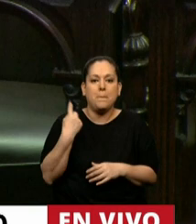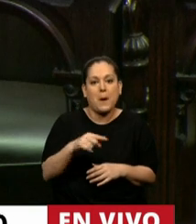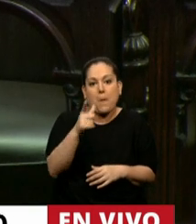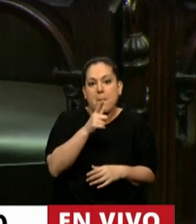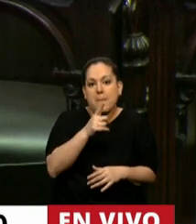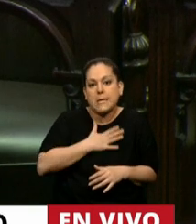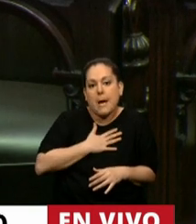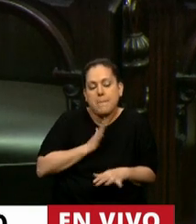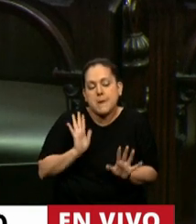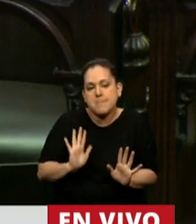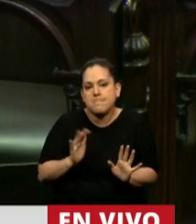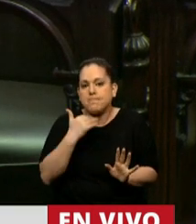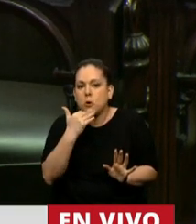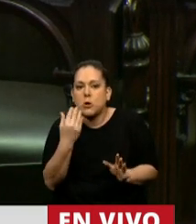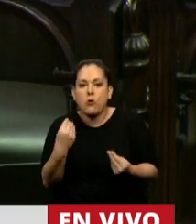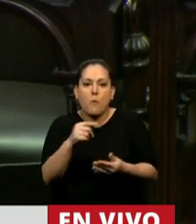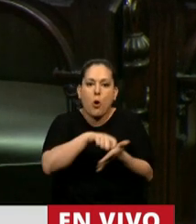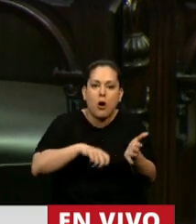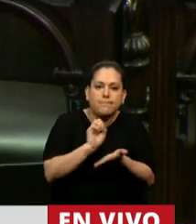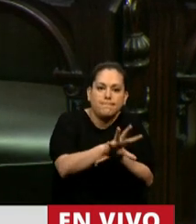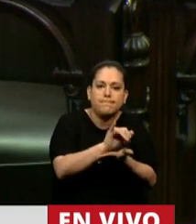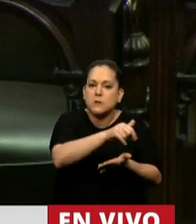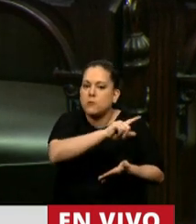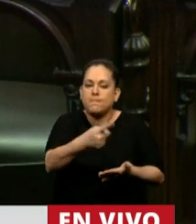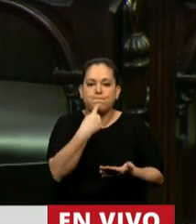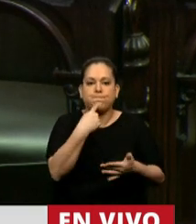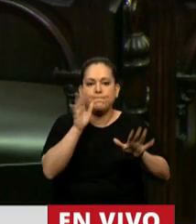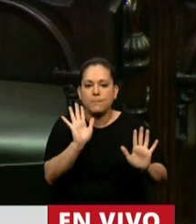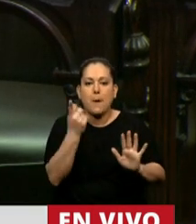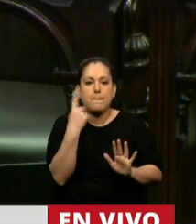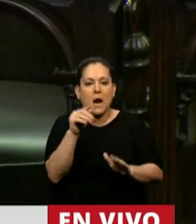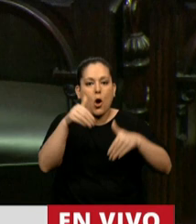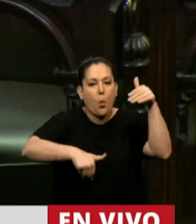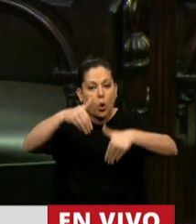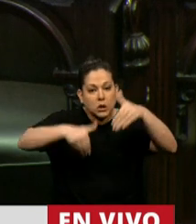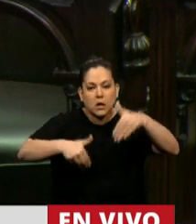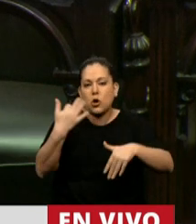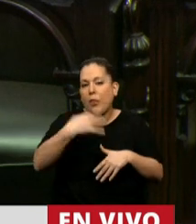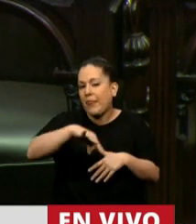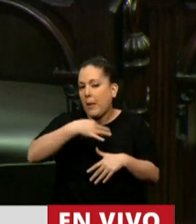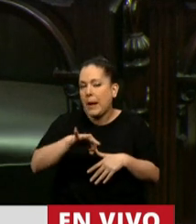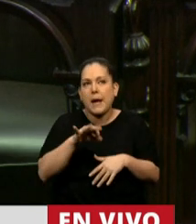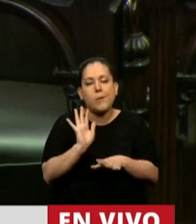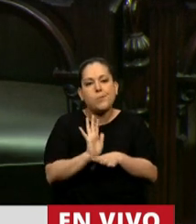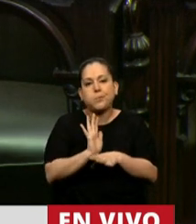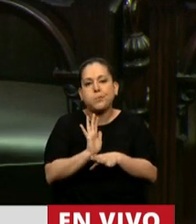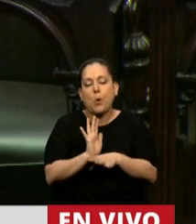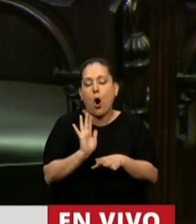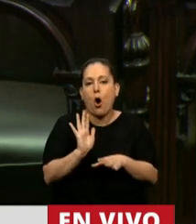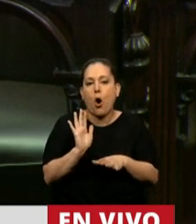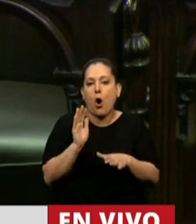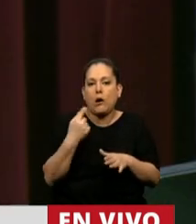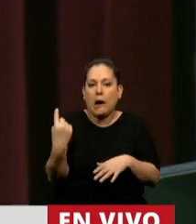no sé si es por vía rectificación o no pero yo creo que la votación la deberíamos hacer aunque sea no sé o o